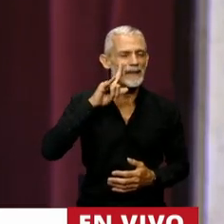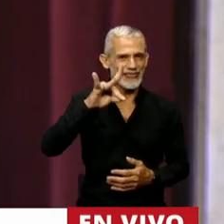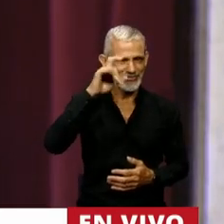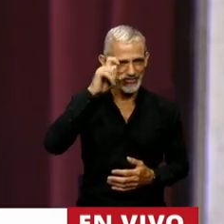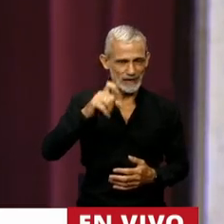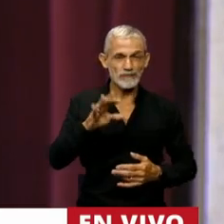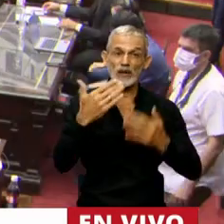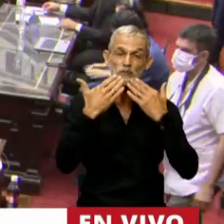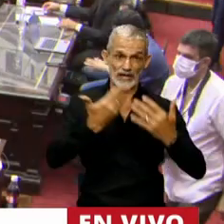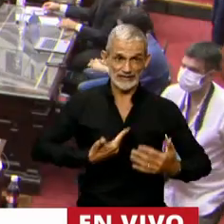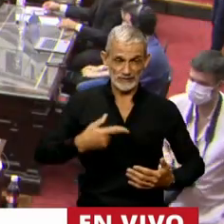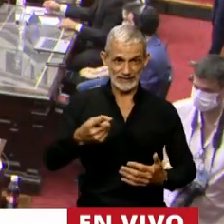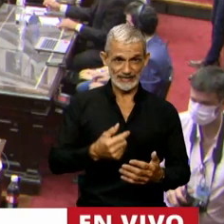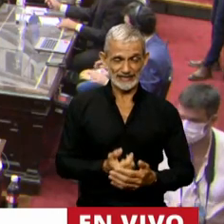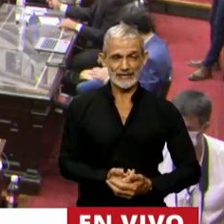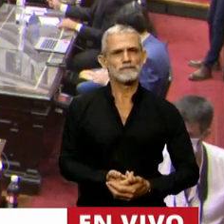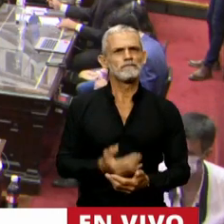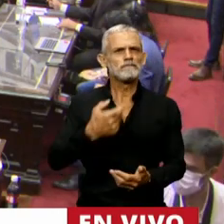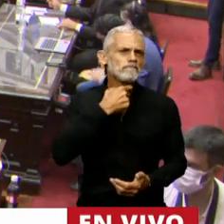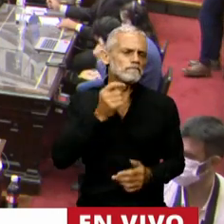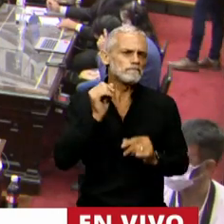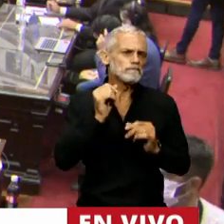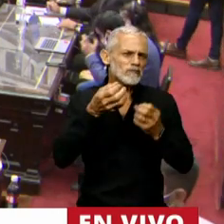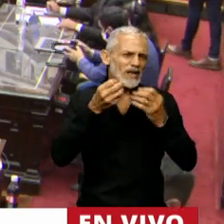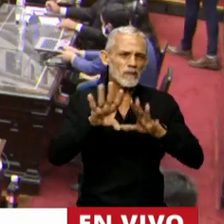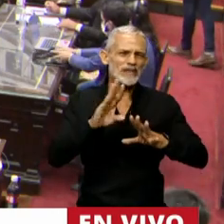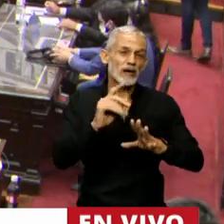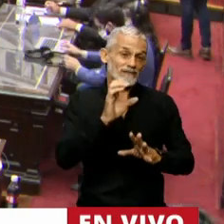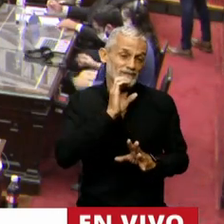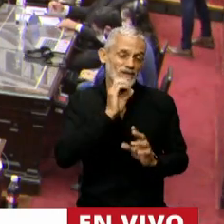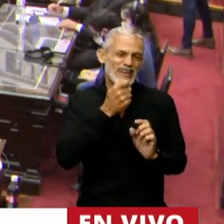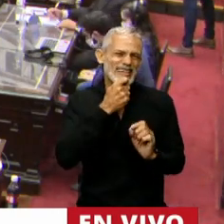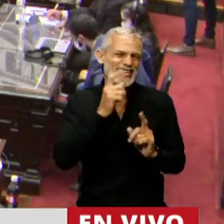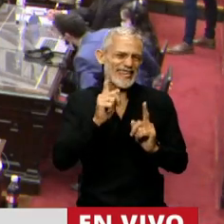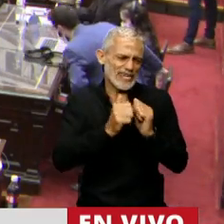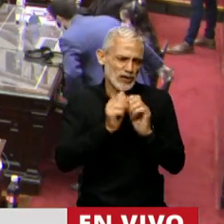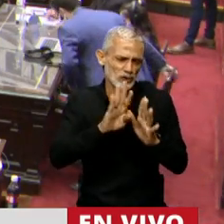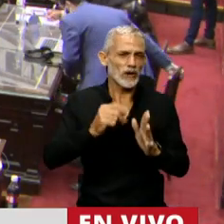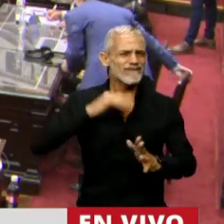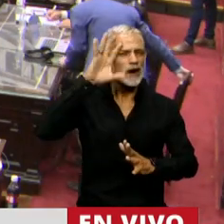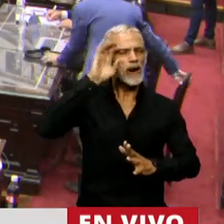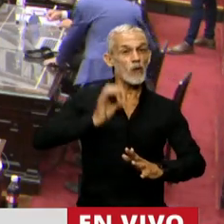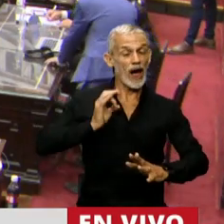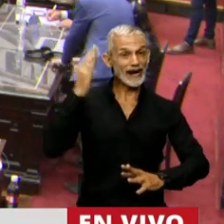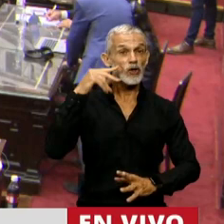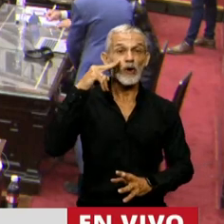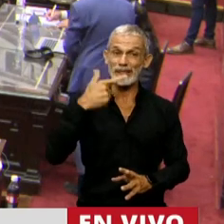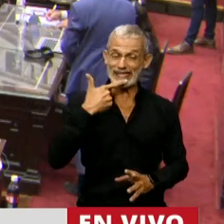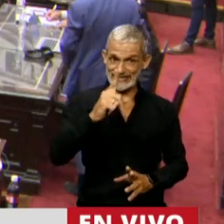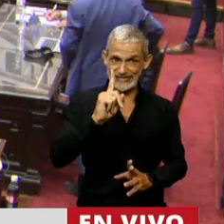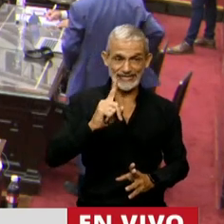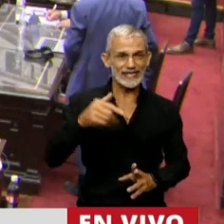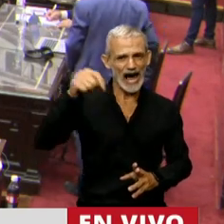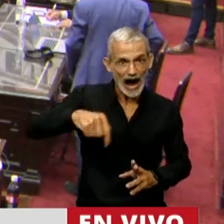Gracias, presidente. Quisiera comenzar con una anécdota. Mire, recuerdo en diciembre del 2017, el